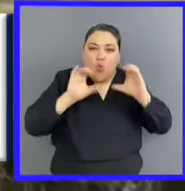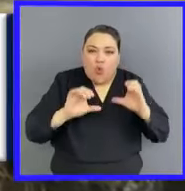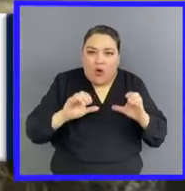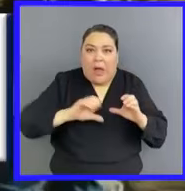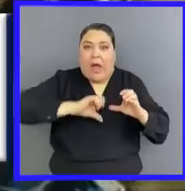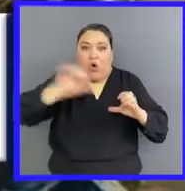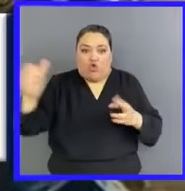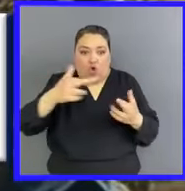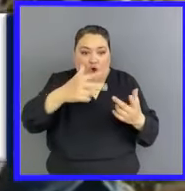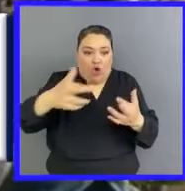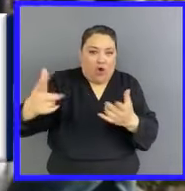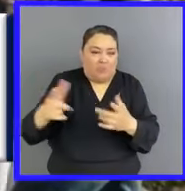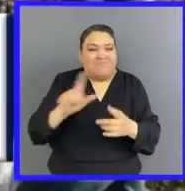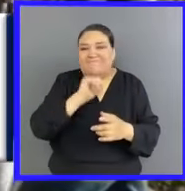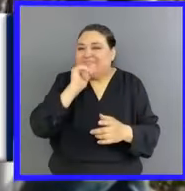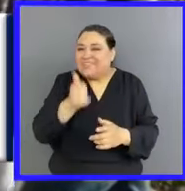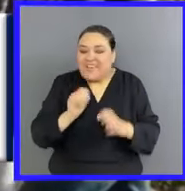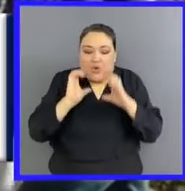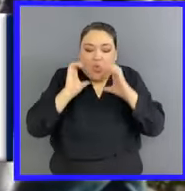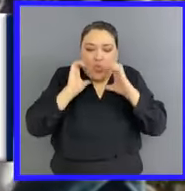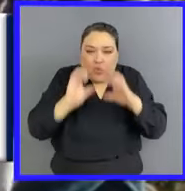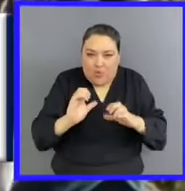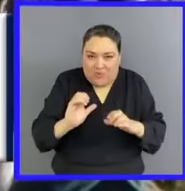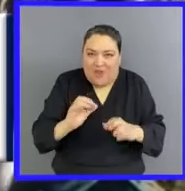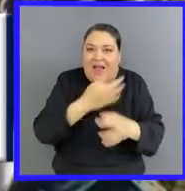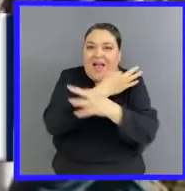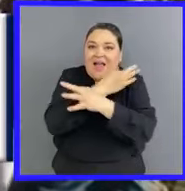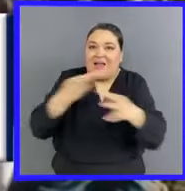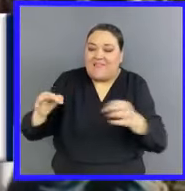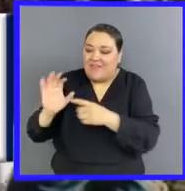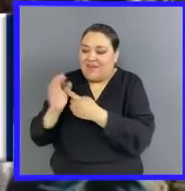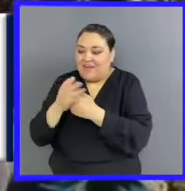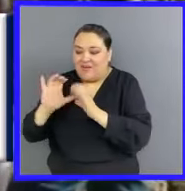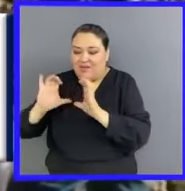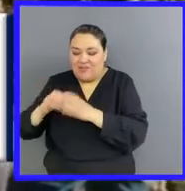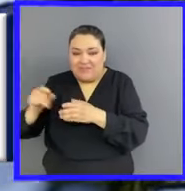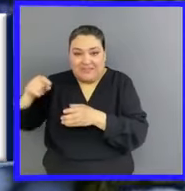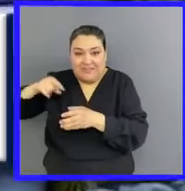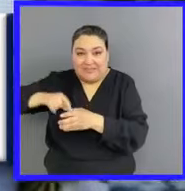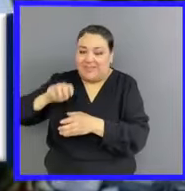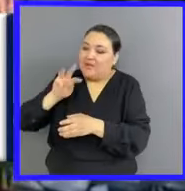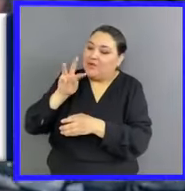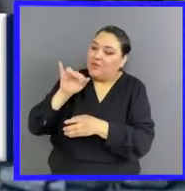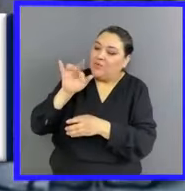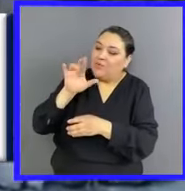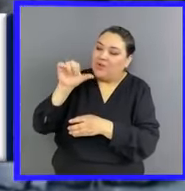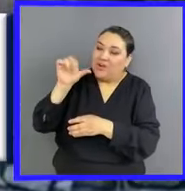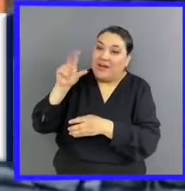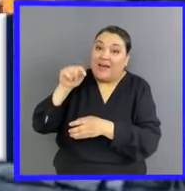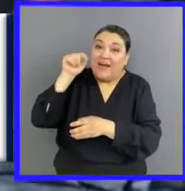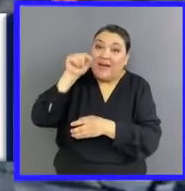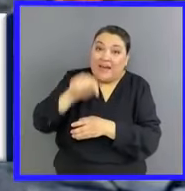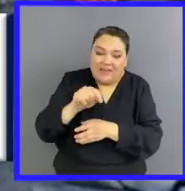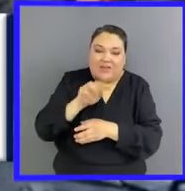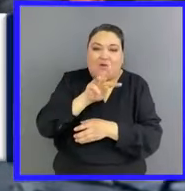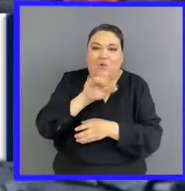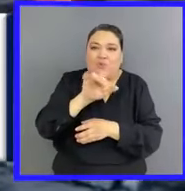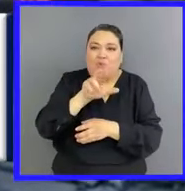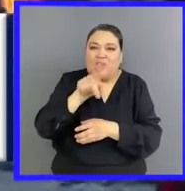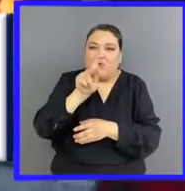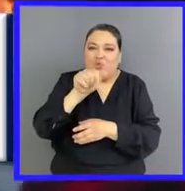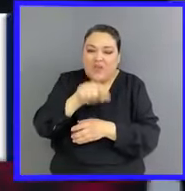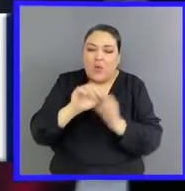destrucción. Así lo aseguraron integrantes del Consejo Regional Wixárika por la defensa de Wirikuta. Indicaron que